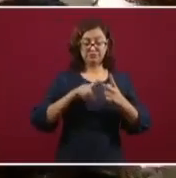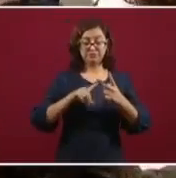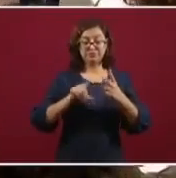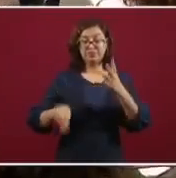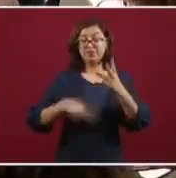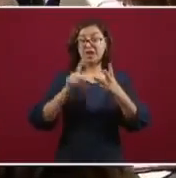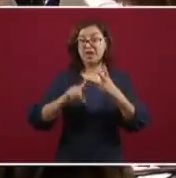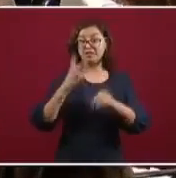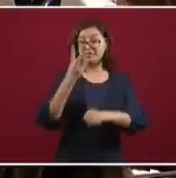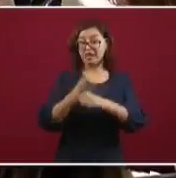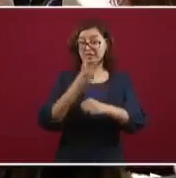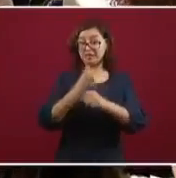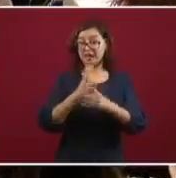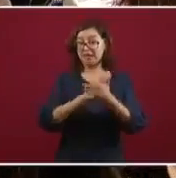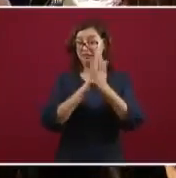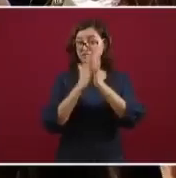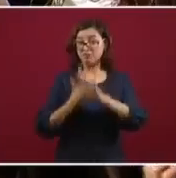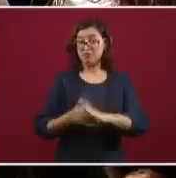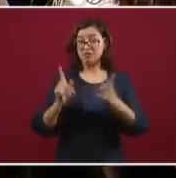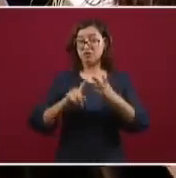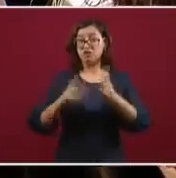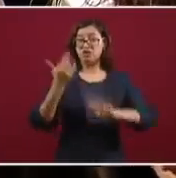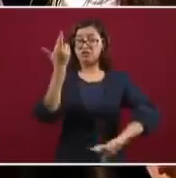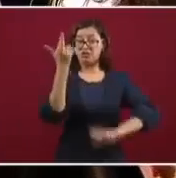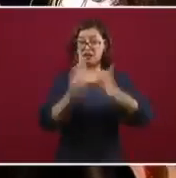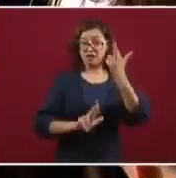revolución, pues pasa lo mismo.